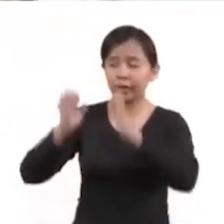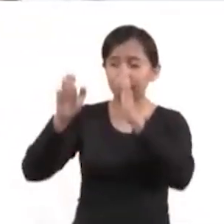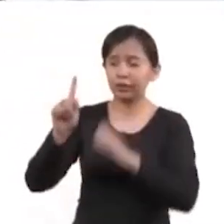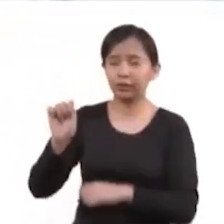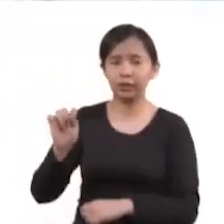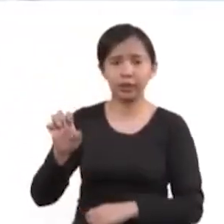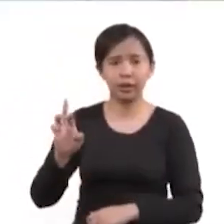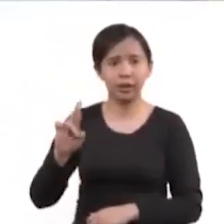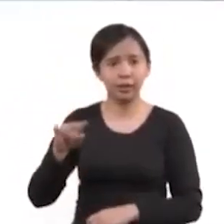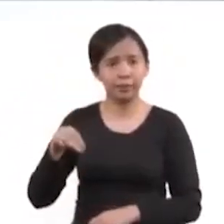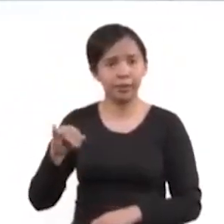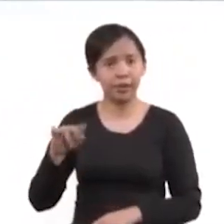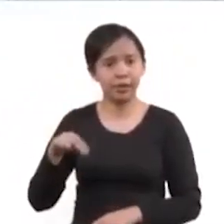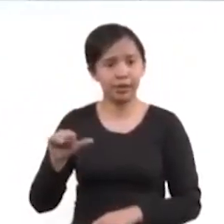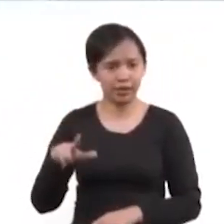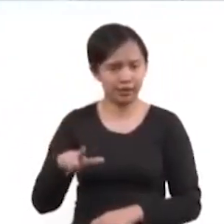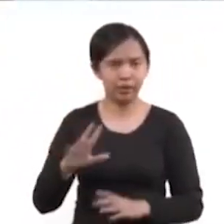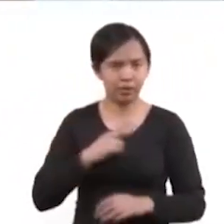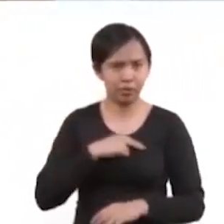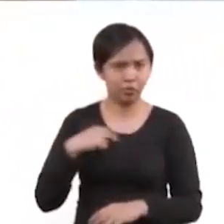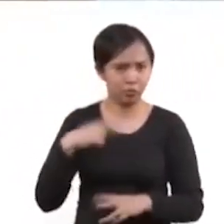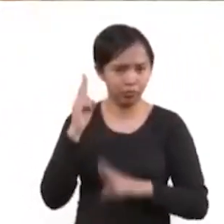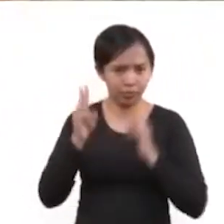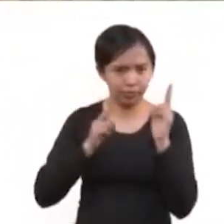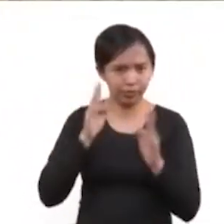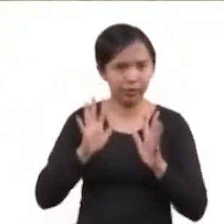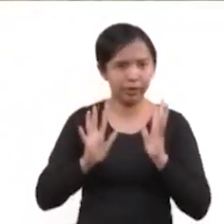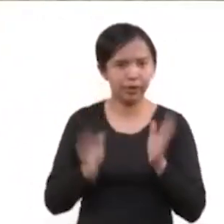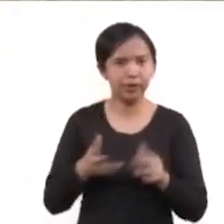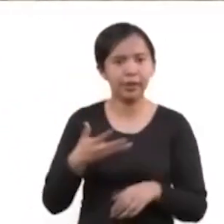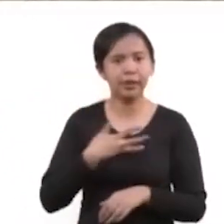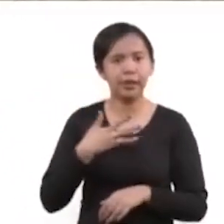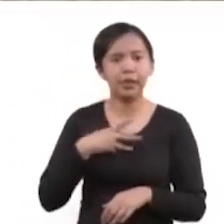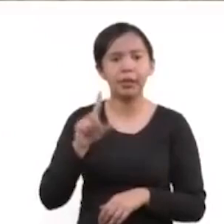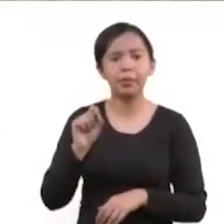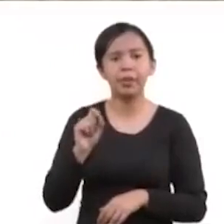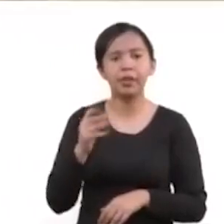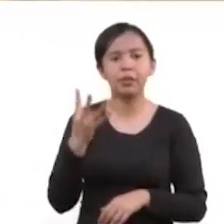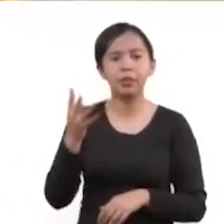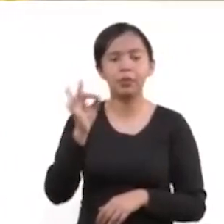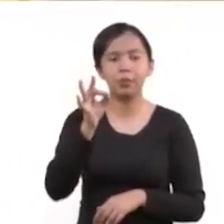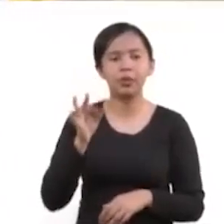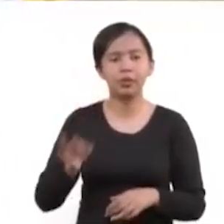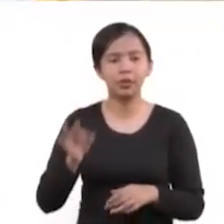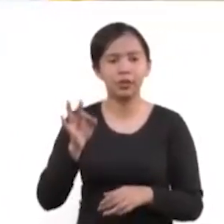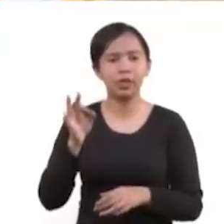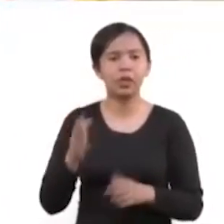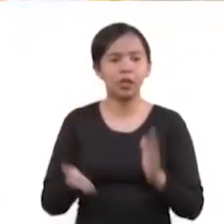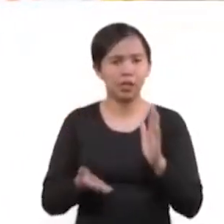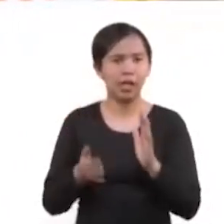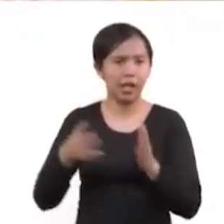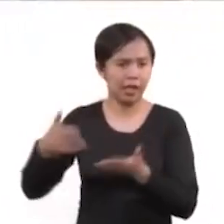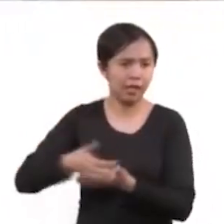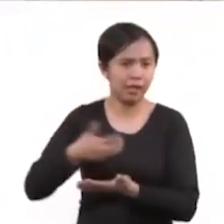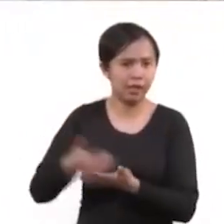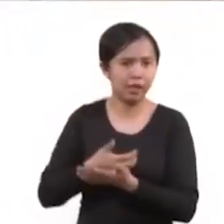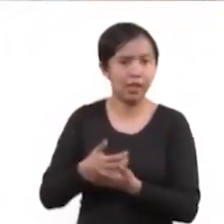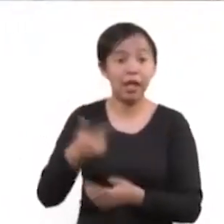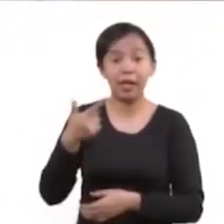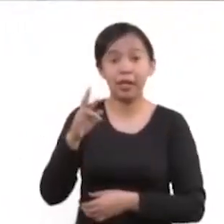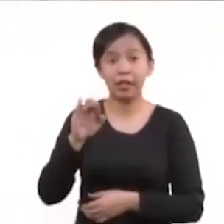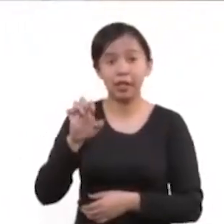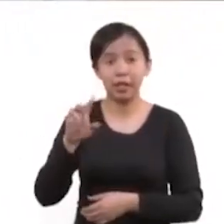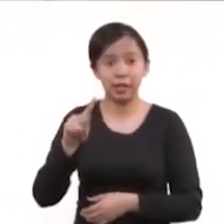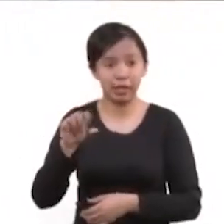que fue el sitio que ahora visitamos, traemos 24% de avance en excavaciones, en grietas 14% y los